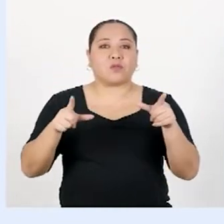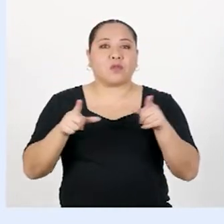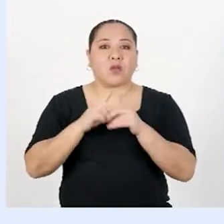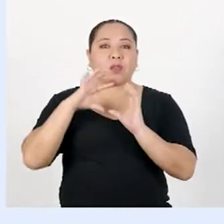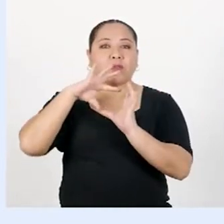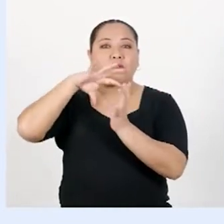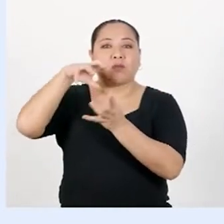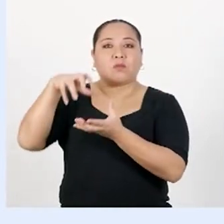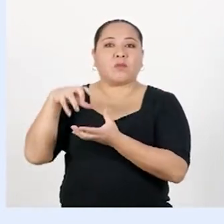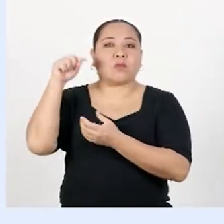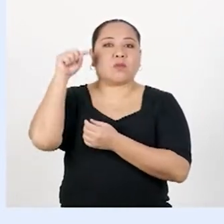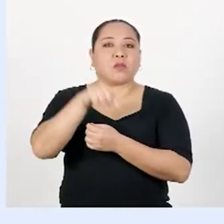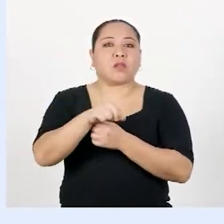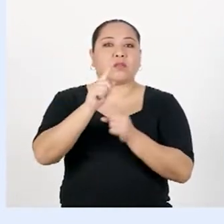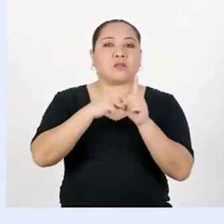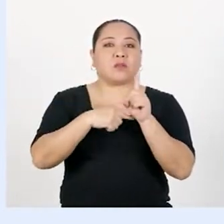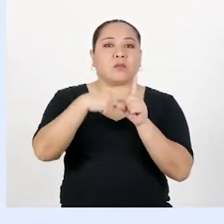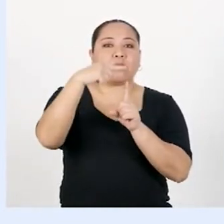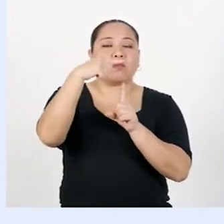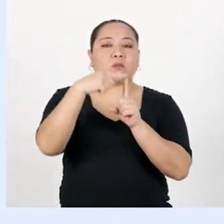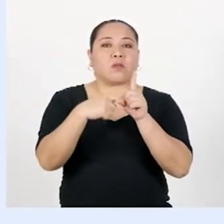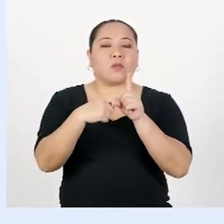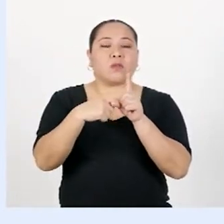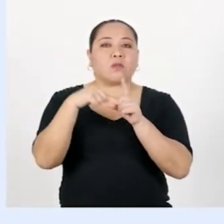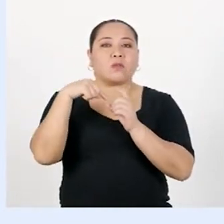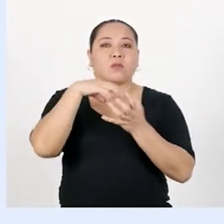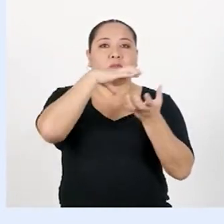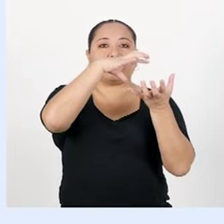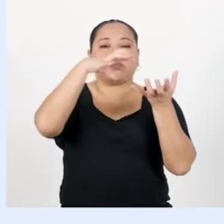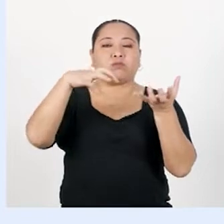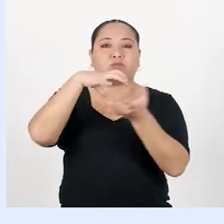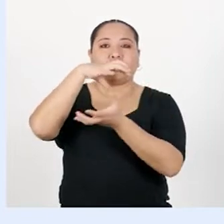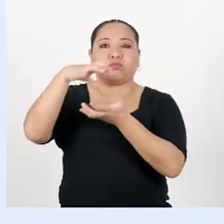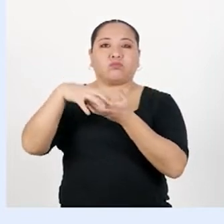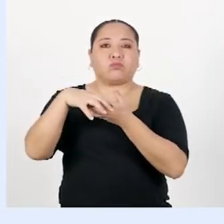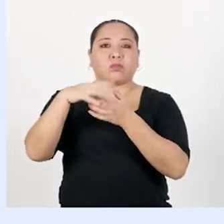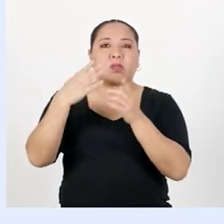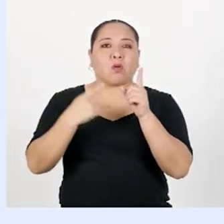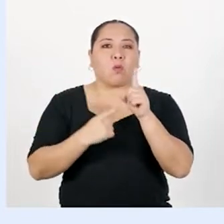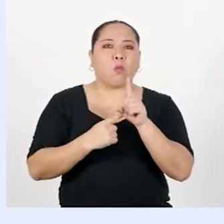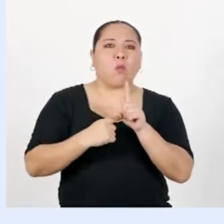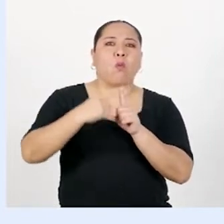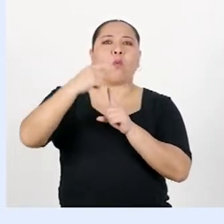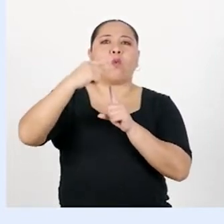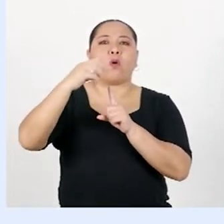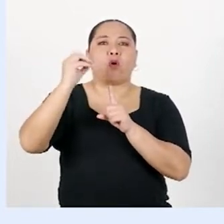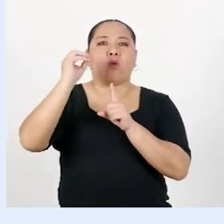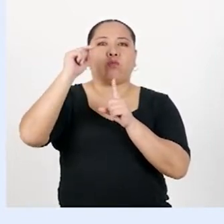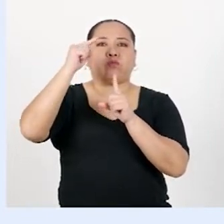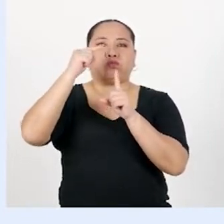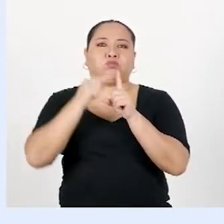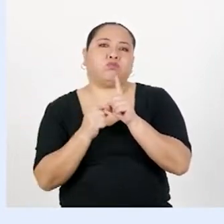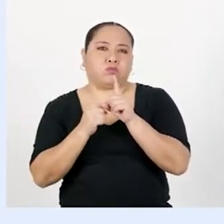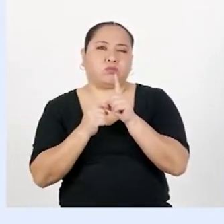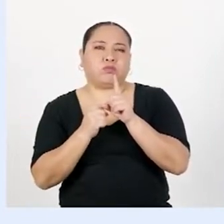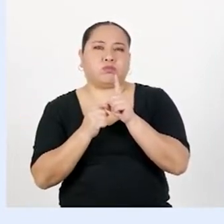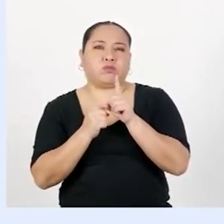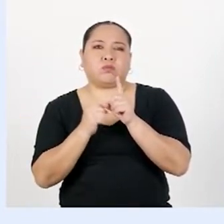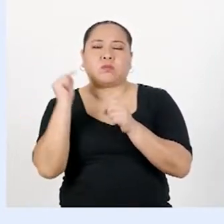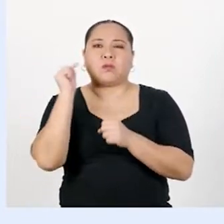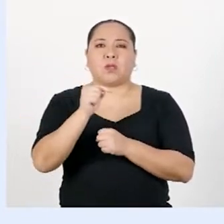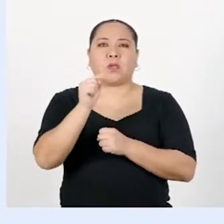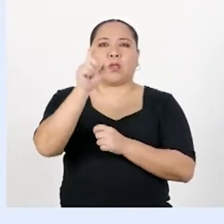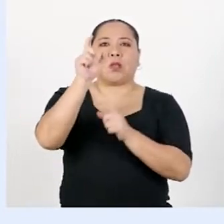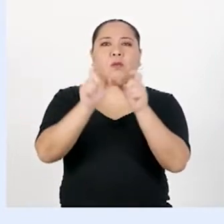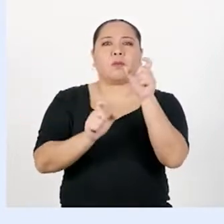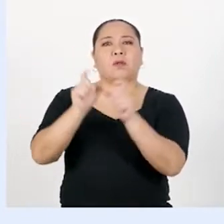lugares del mundo, las temperaturas ambientales pueden ser muy altas o muy bajas, y el